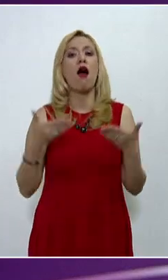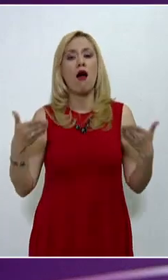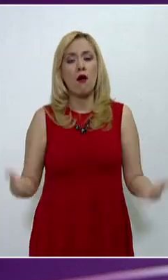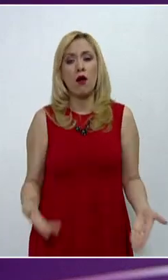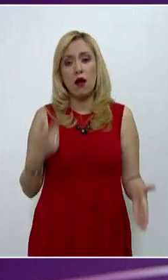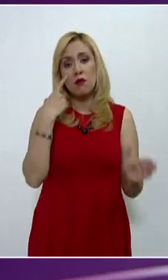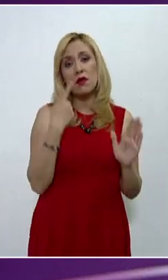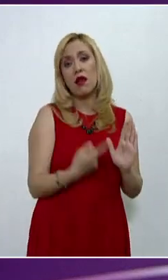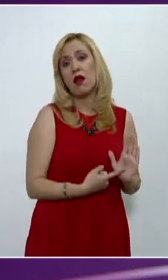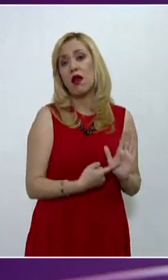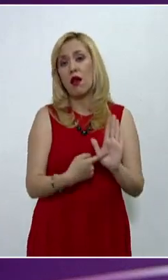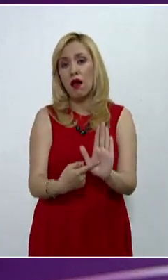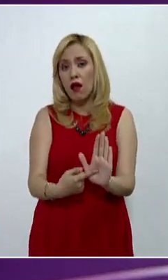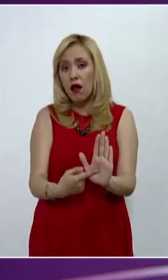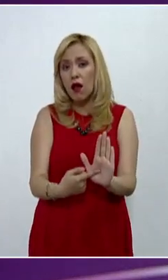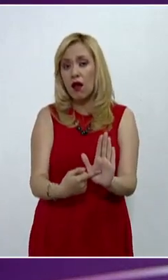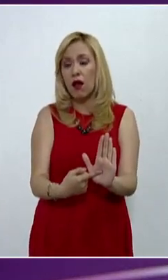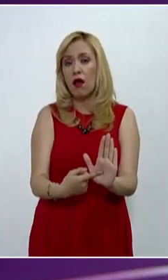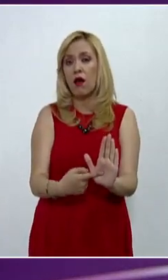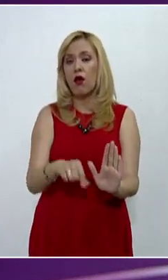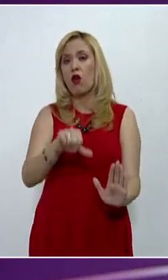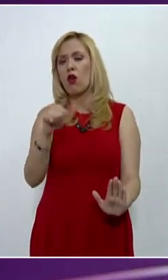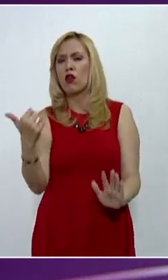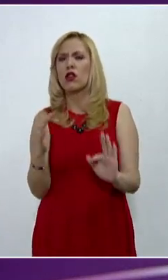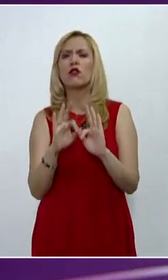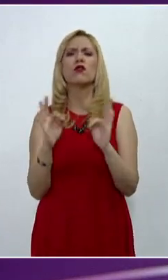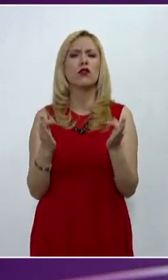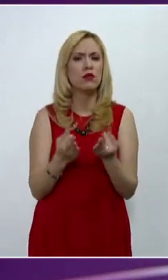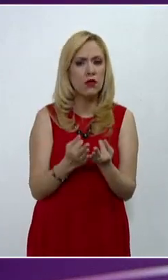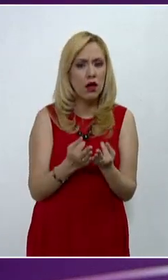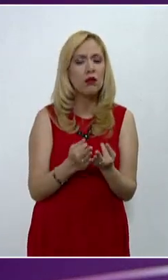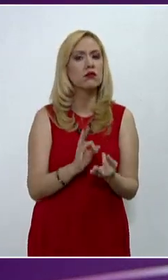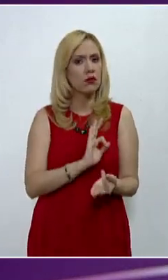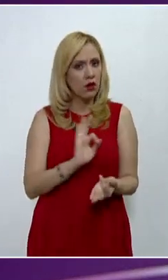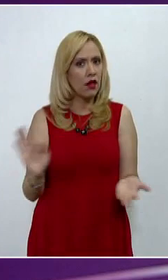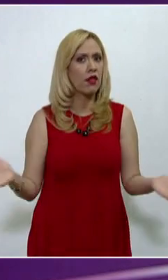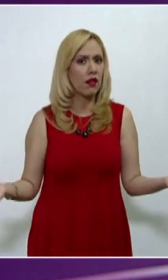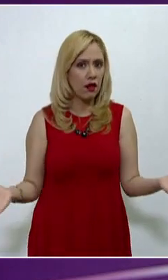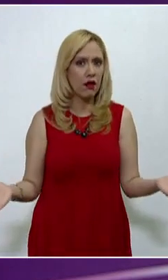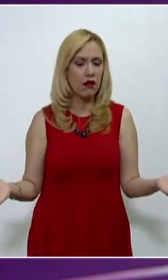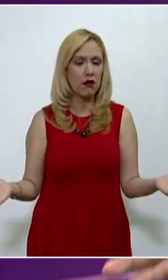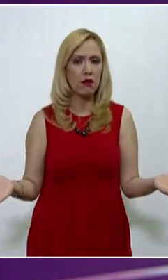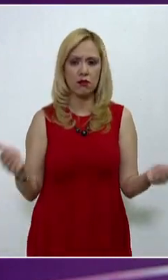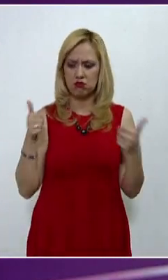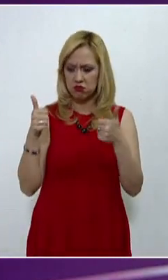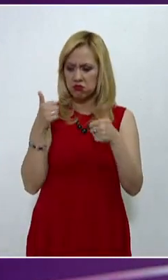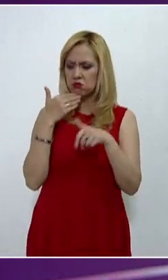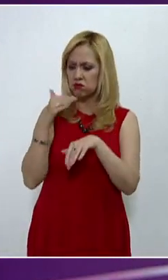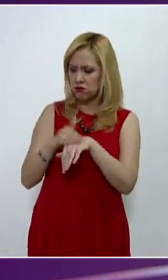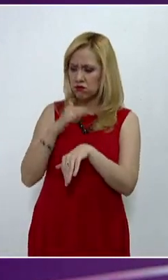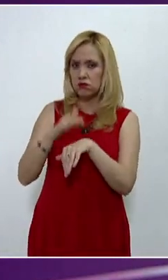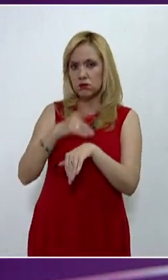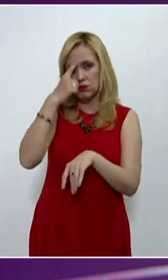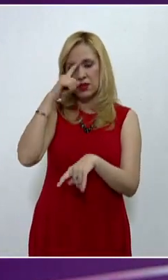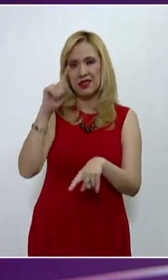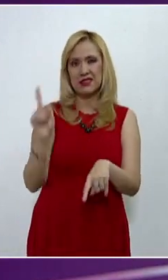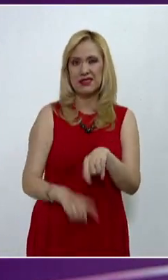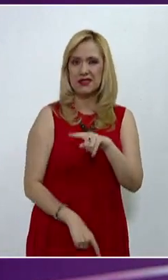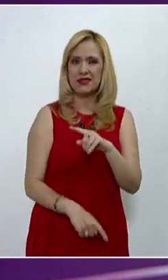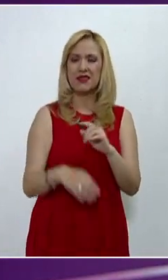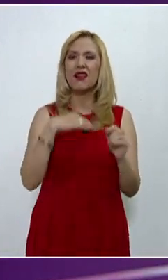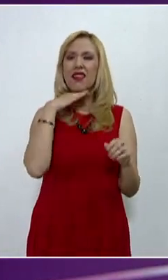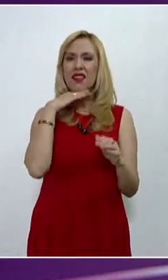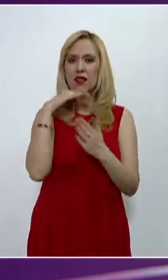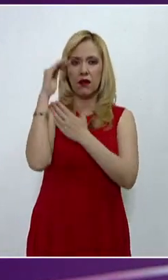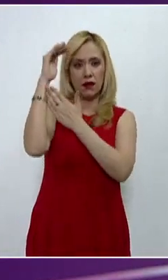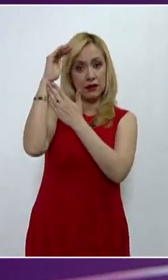que acreditado que otra vía es posible, que puede ser igualmente eficaz para inhibir los niveles de impunidad